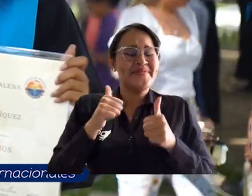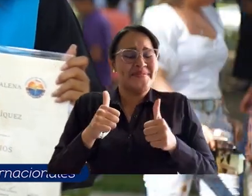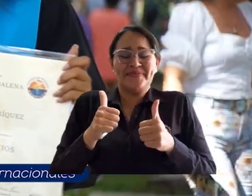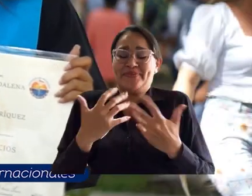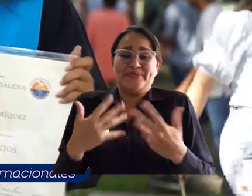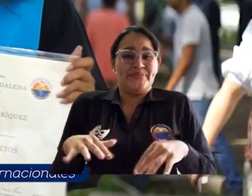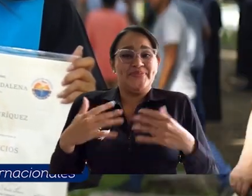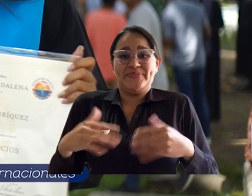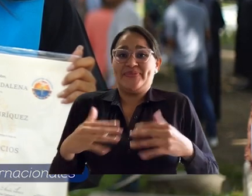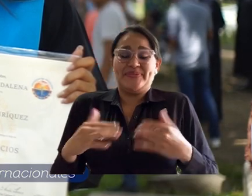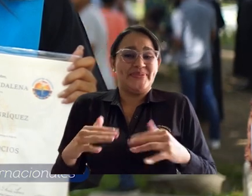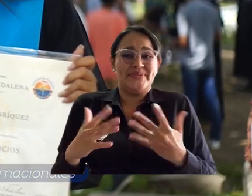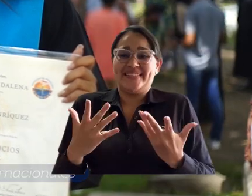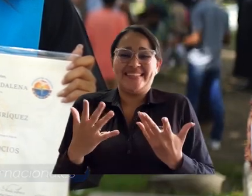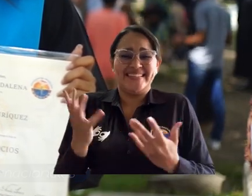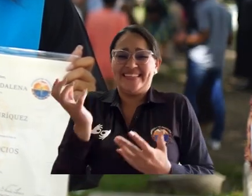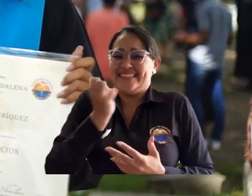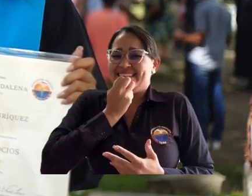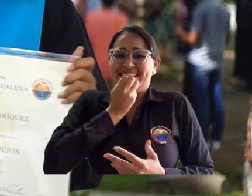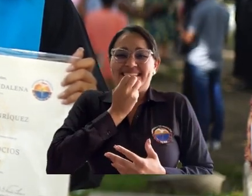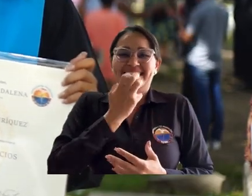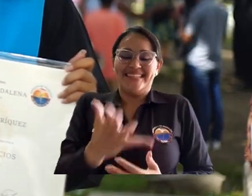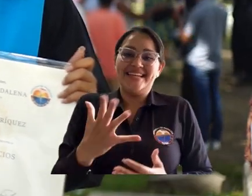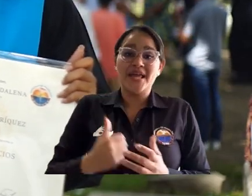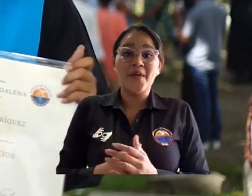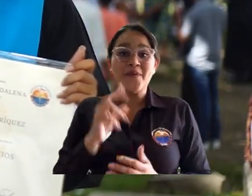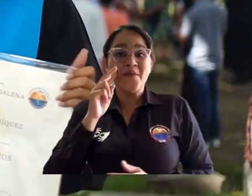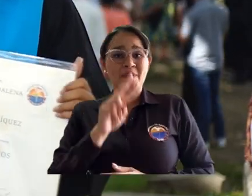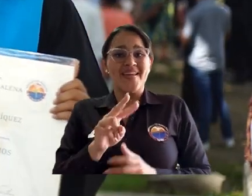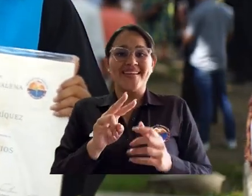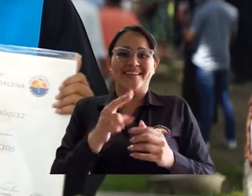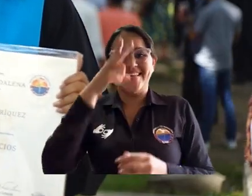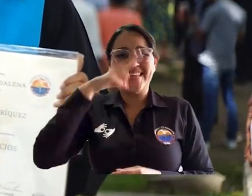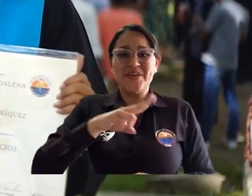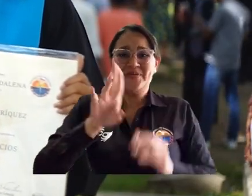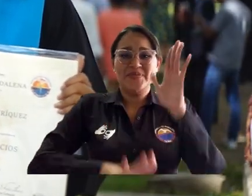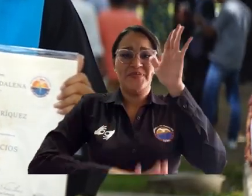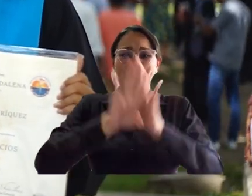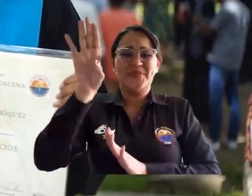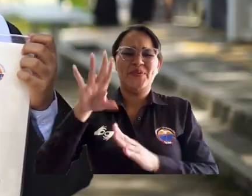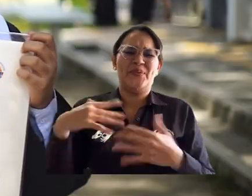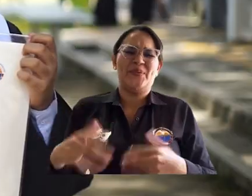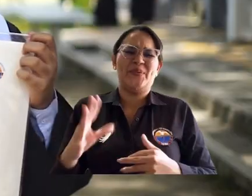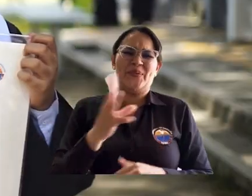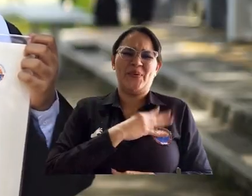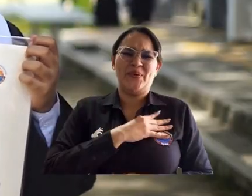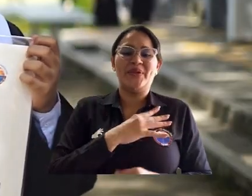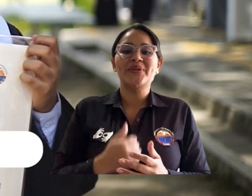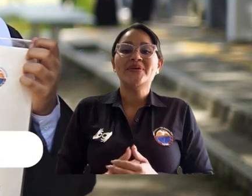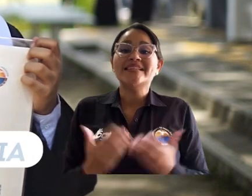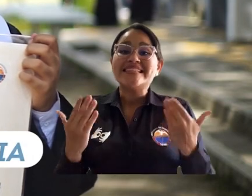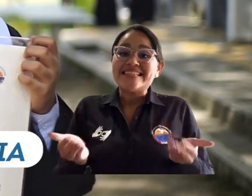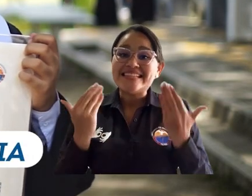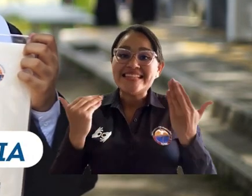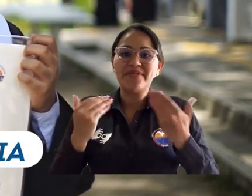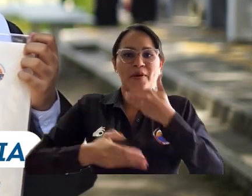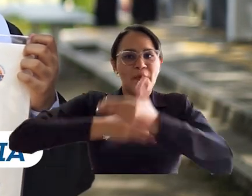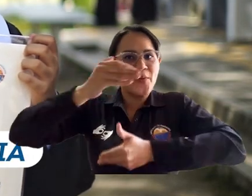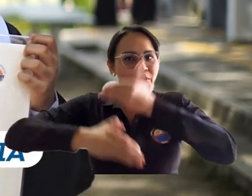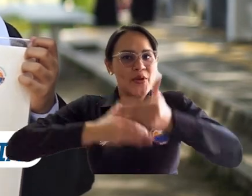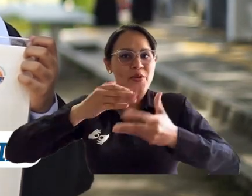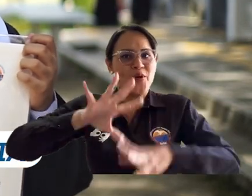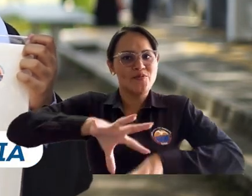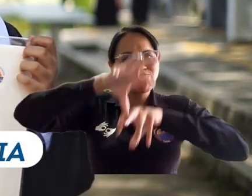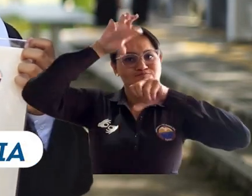pues es enorme. Pienso que es algo maravilloso. Ver triunfar a los hijos no tiene nombre. Ha sido como chévere todo este proceso de